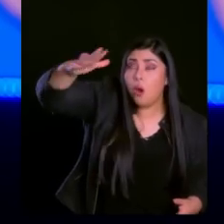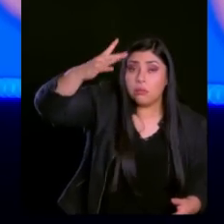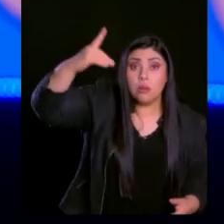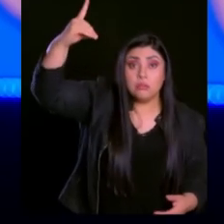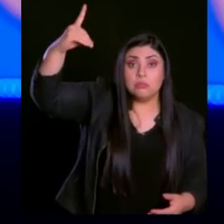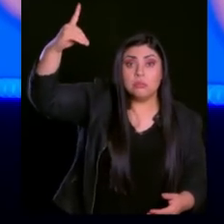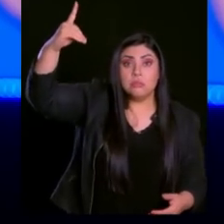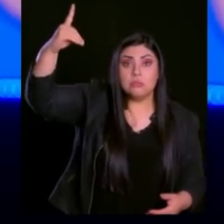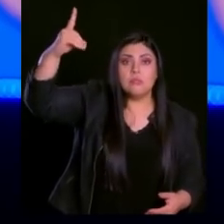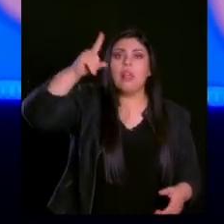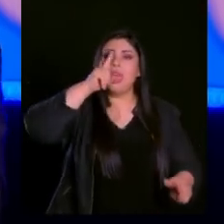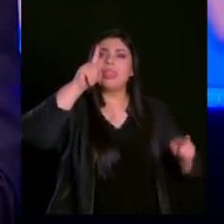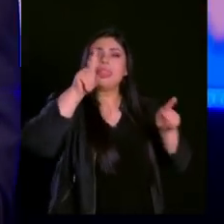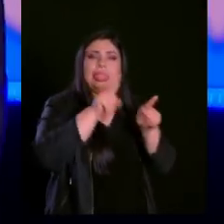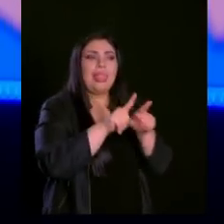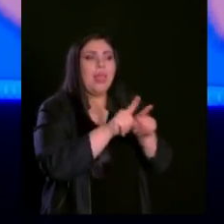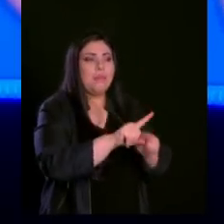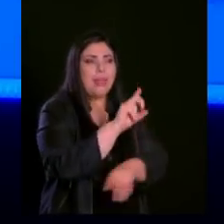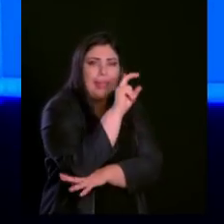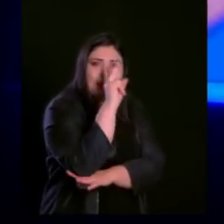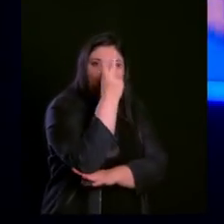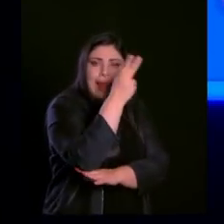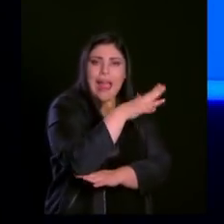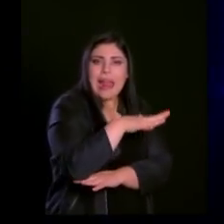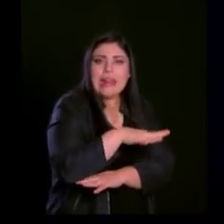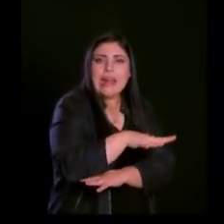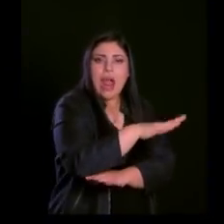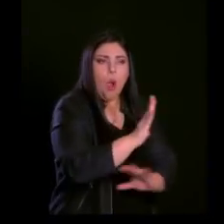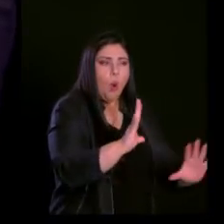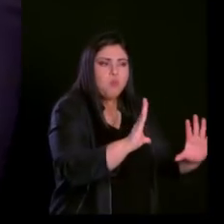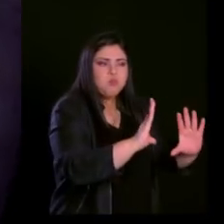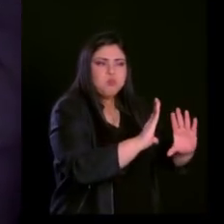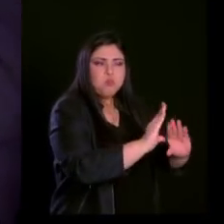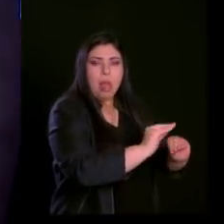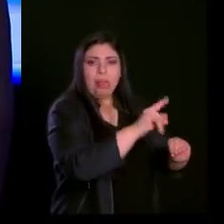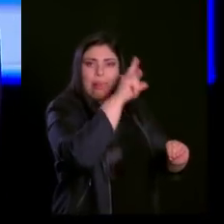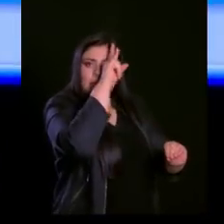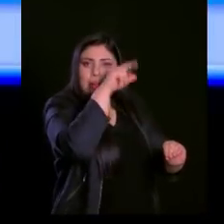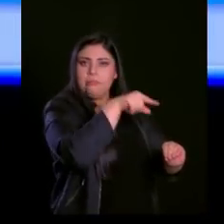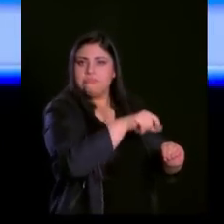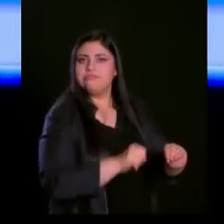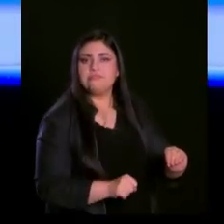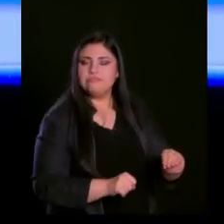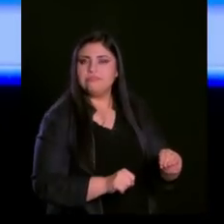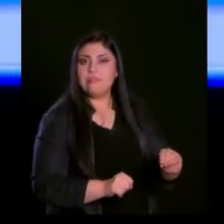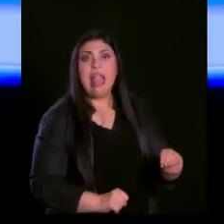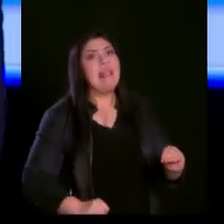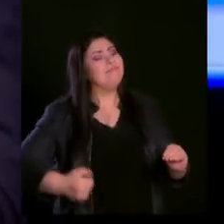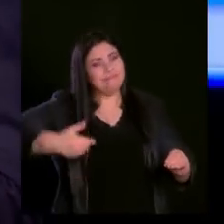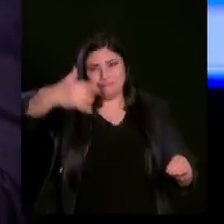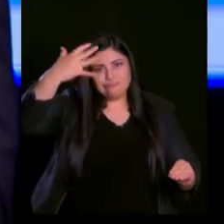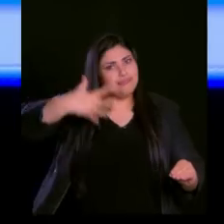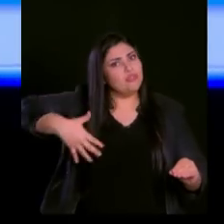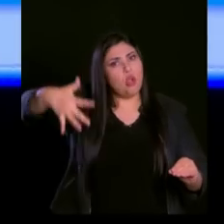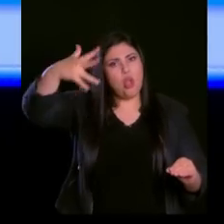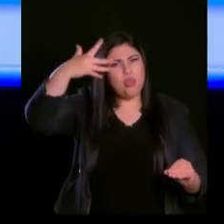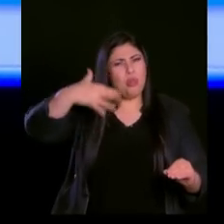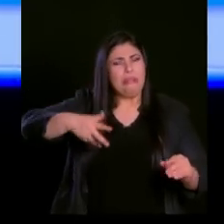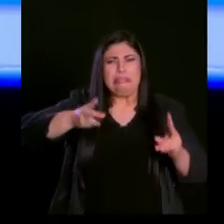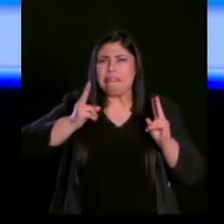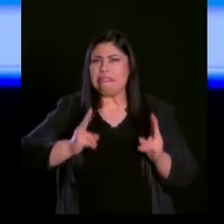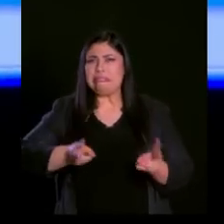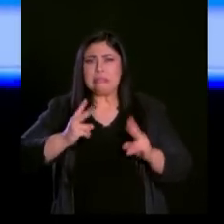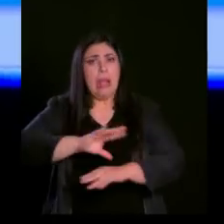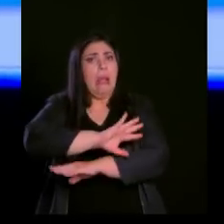tinieblas y todos los días de día y de noche hay batalla entre el reino de Dios y